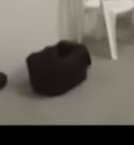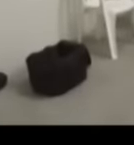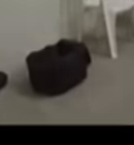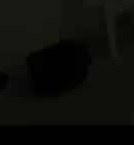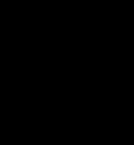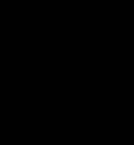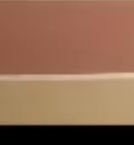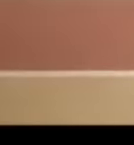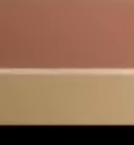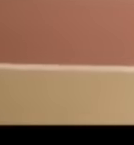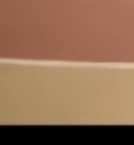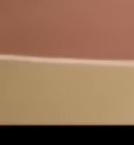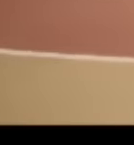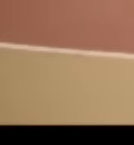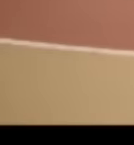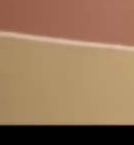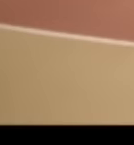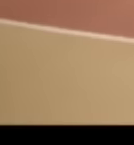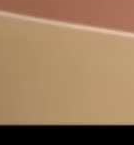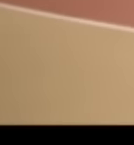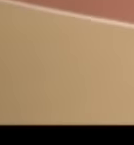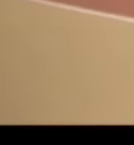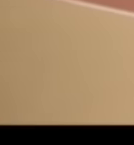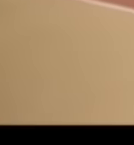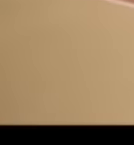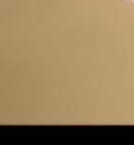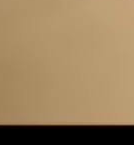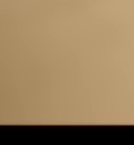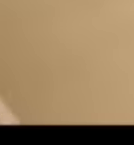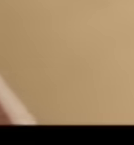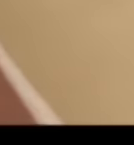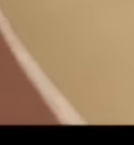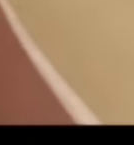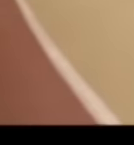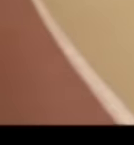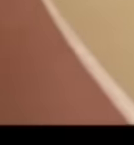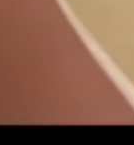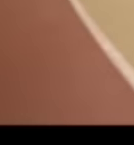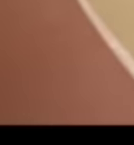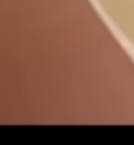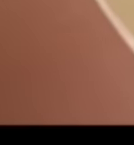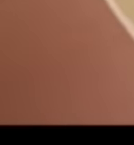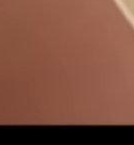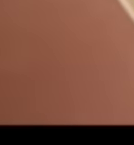Río 2016. En el equipo.